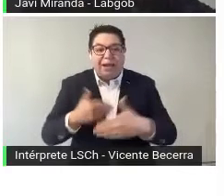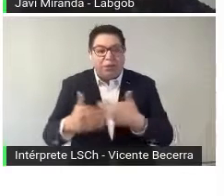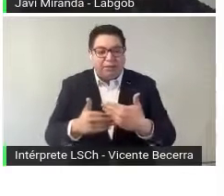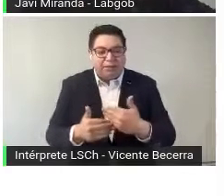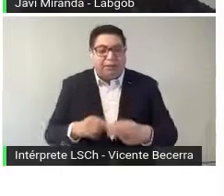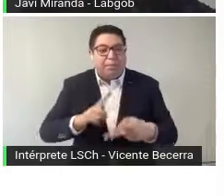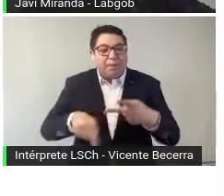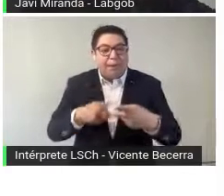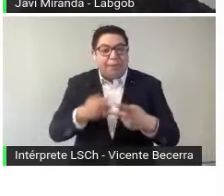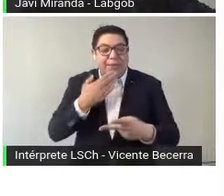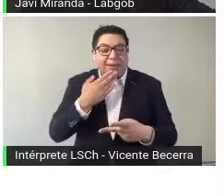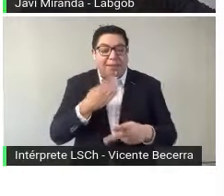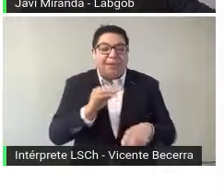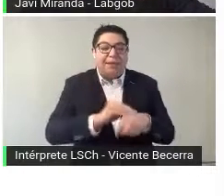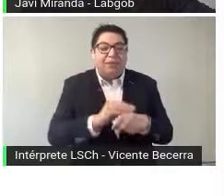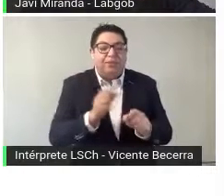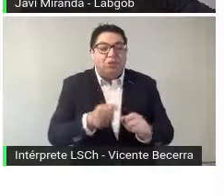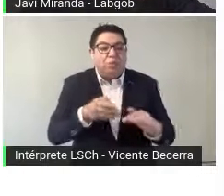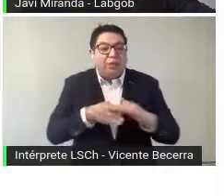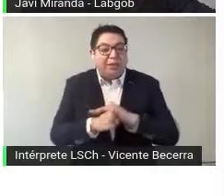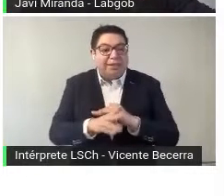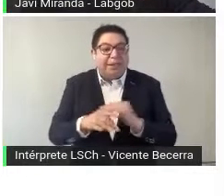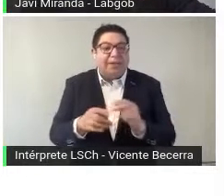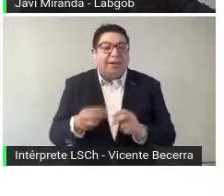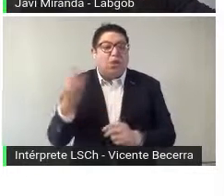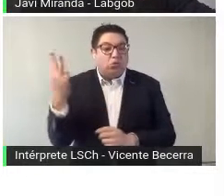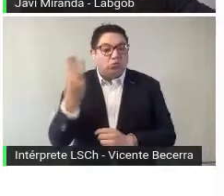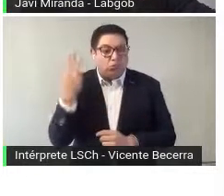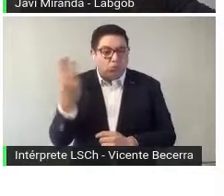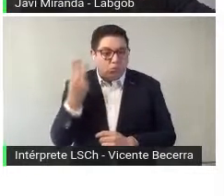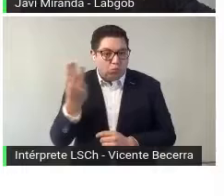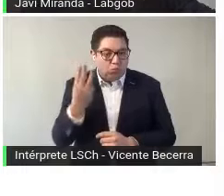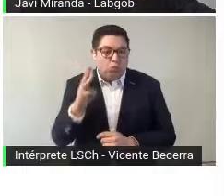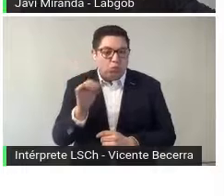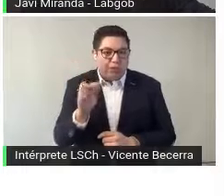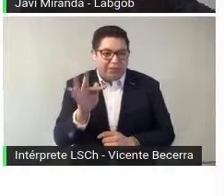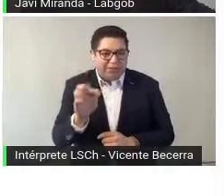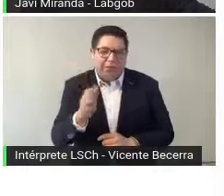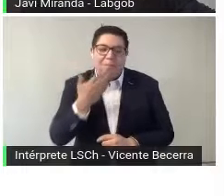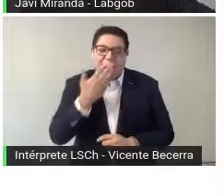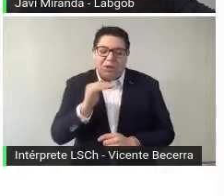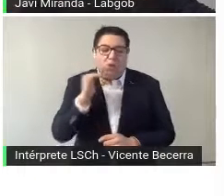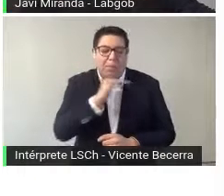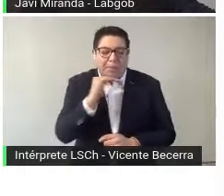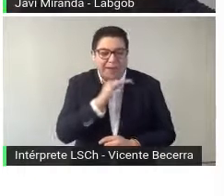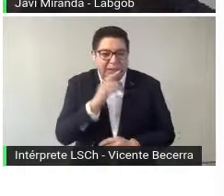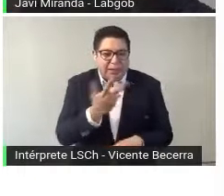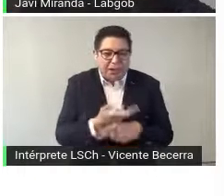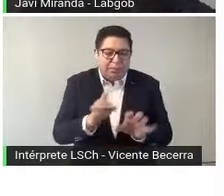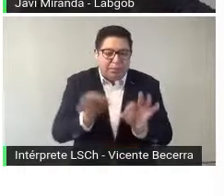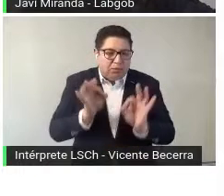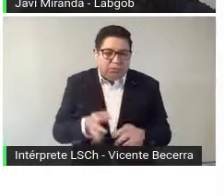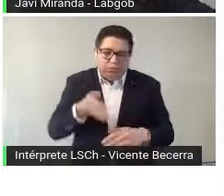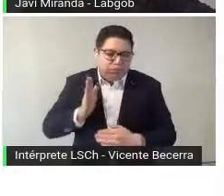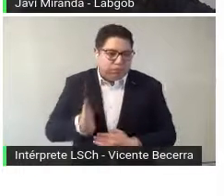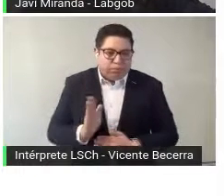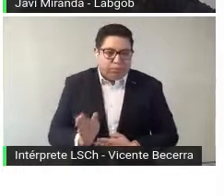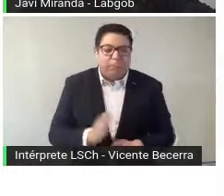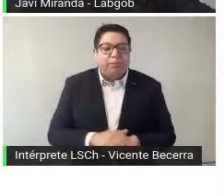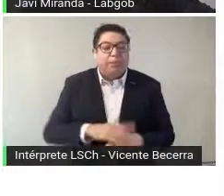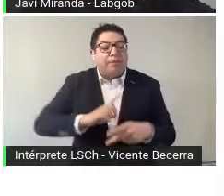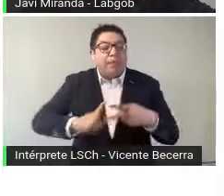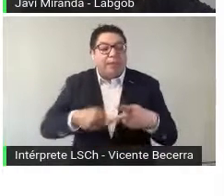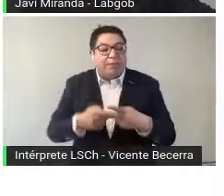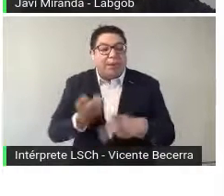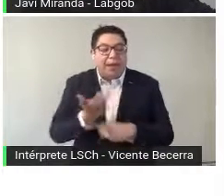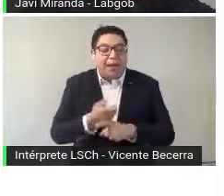También les recomendamos que se conecten usando una conexión Wi-Fi, porque va a ser mucho más rápido y más efectiva la conexión. Vamos a tener